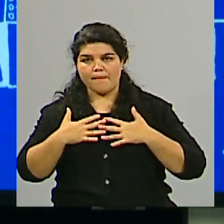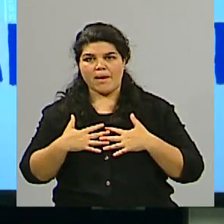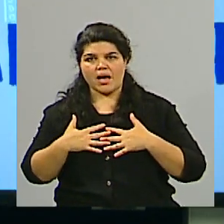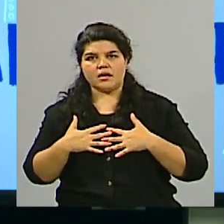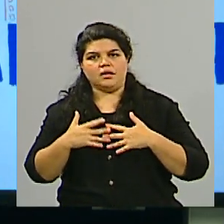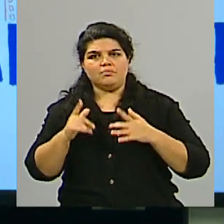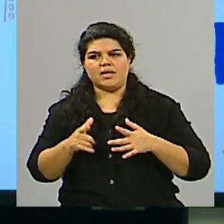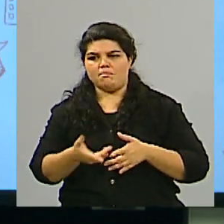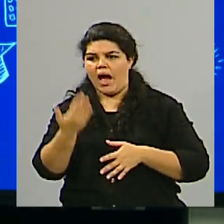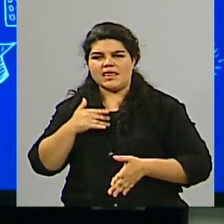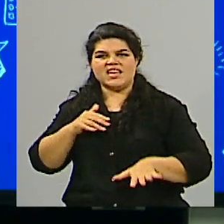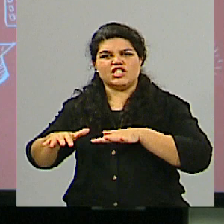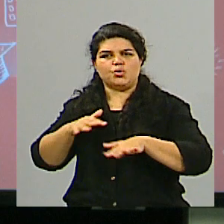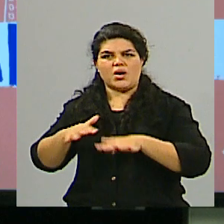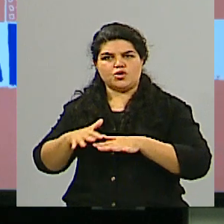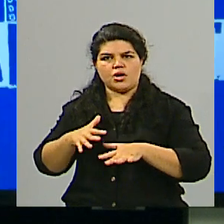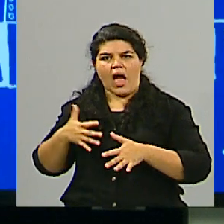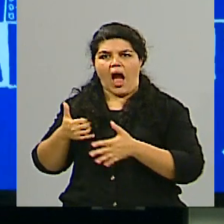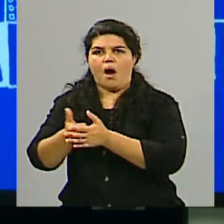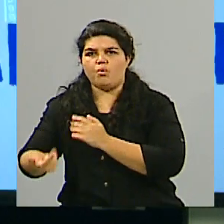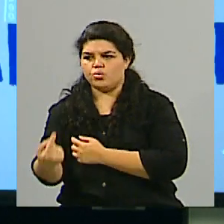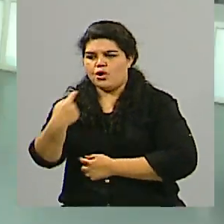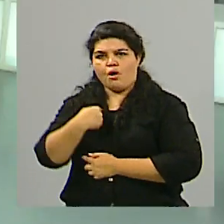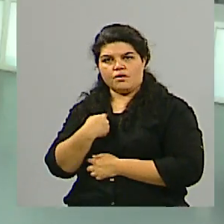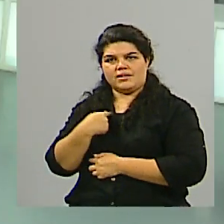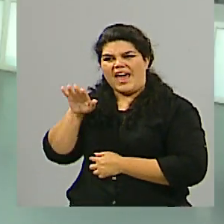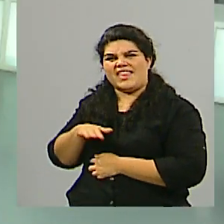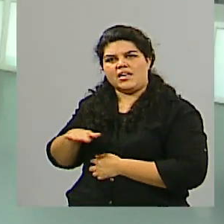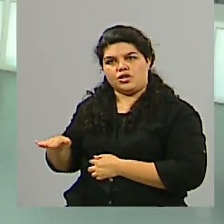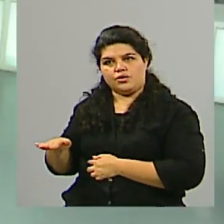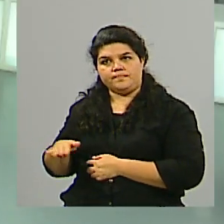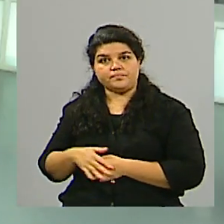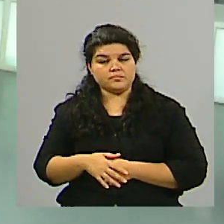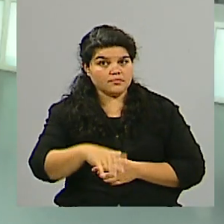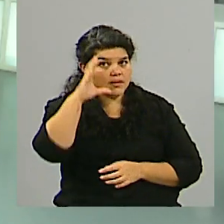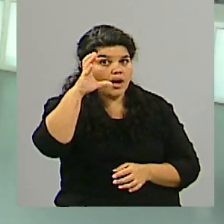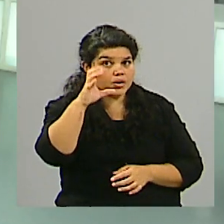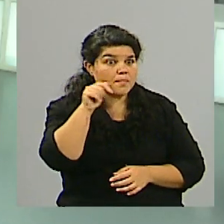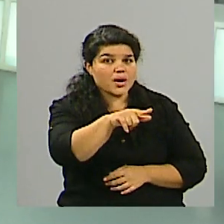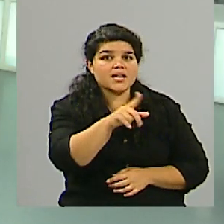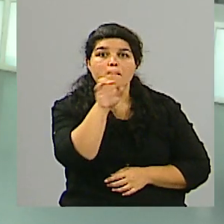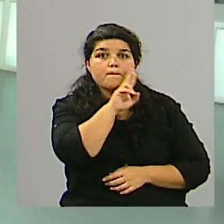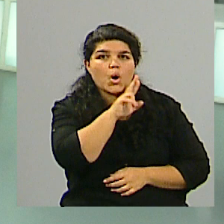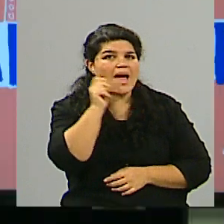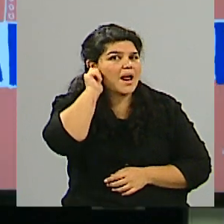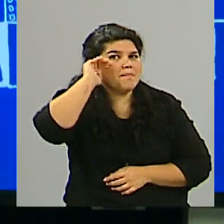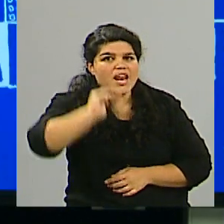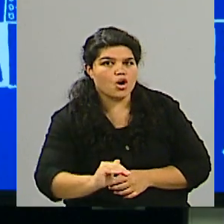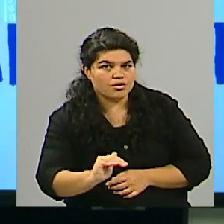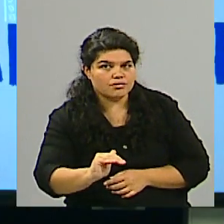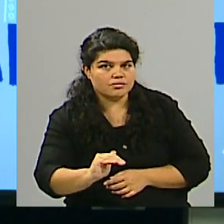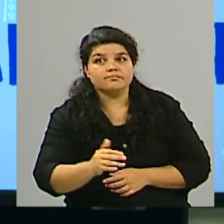situación traumática como es una situación de abuso sexual infantil. Agregamos el atenuante que era menor en ese momento. Es que acá hay